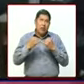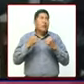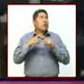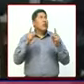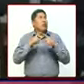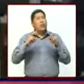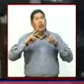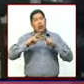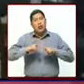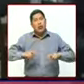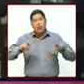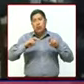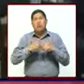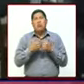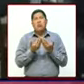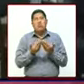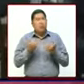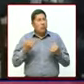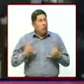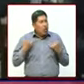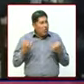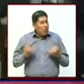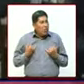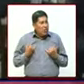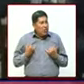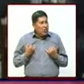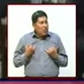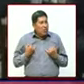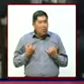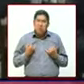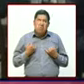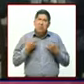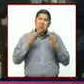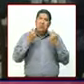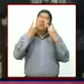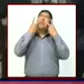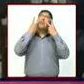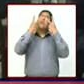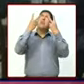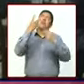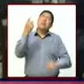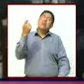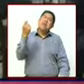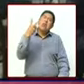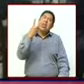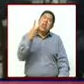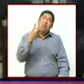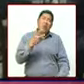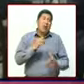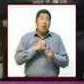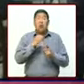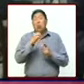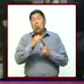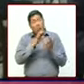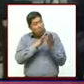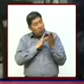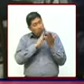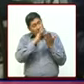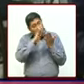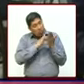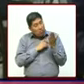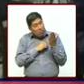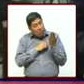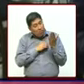estamos analizando también como que los jóvenes no ven noticias. Sí, tal vez a través de las plataformas digitales, sí, y redes sociales, que